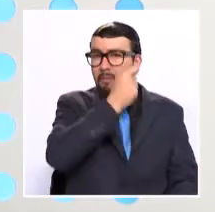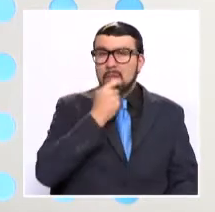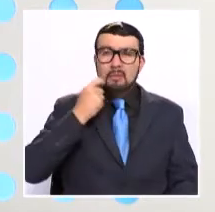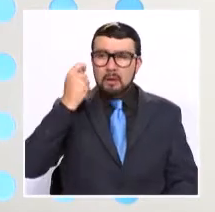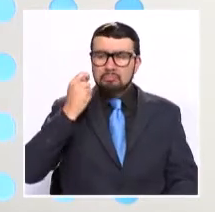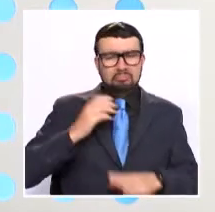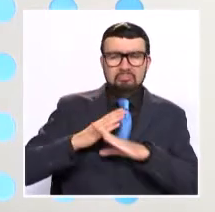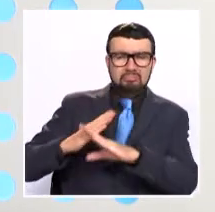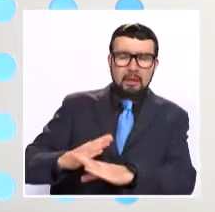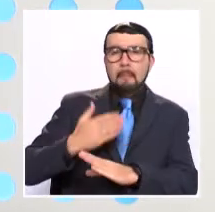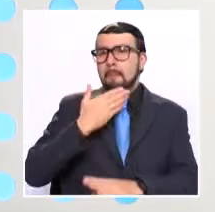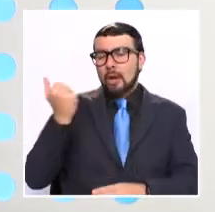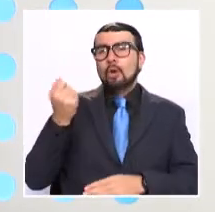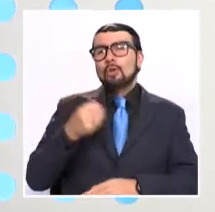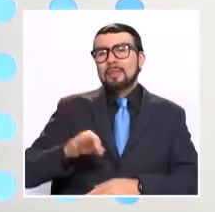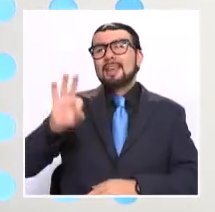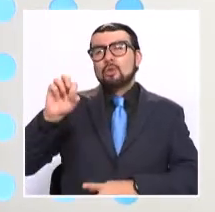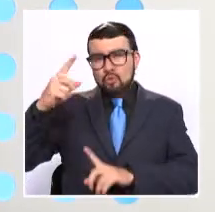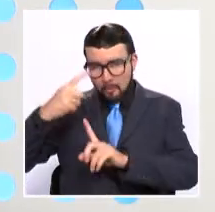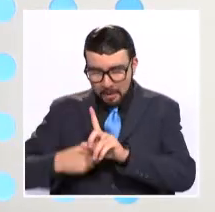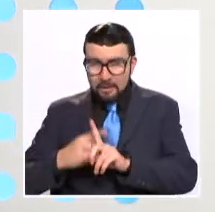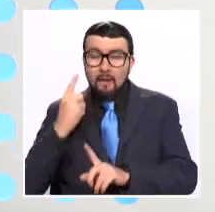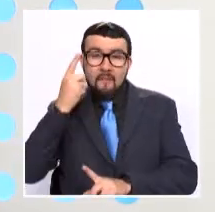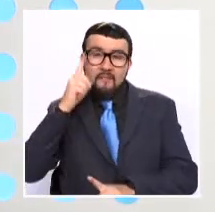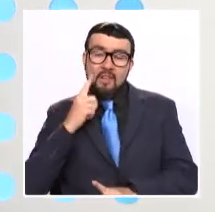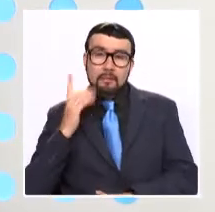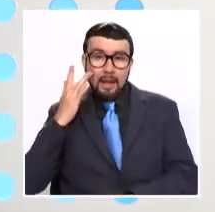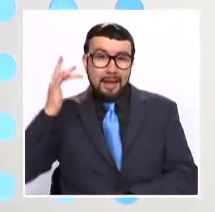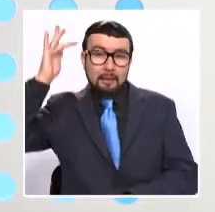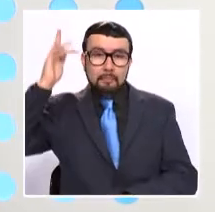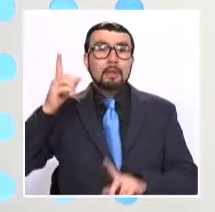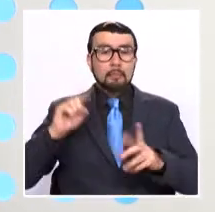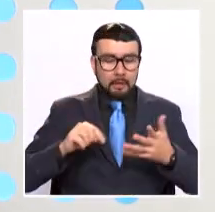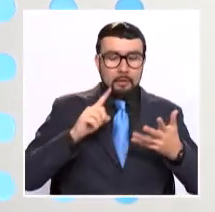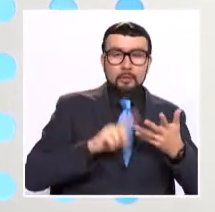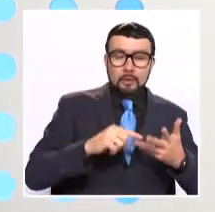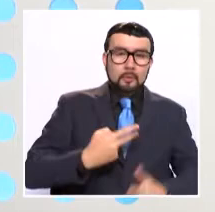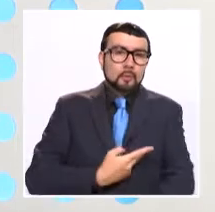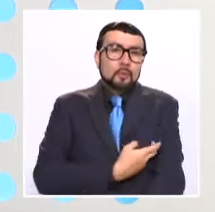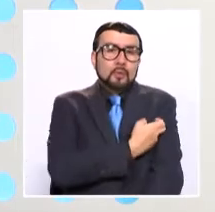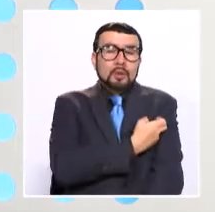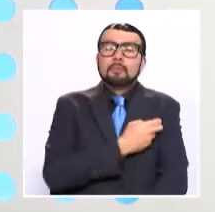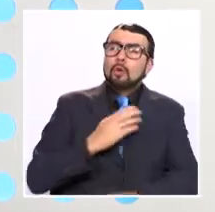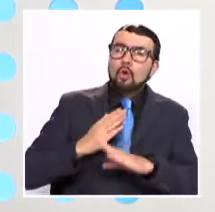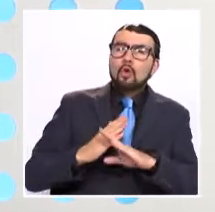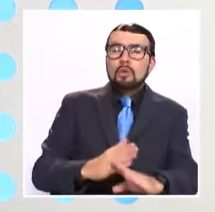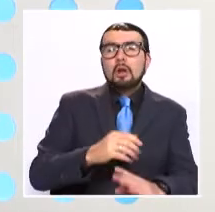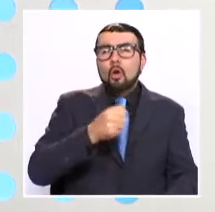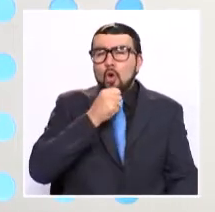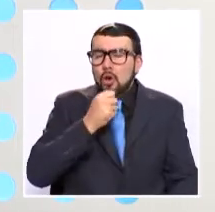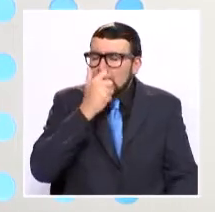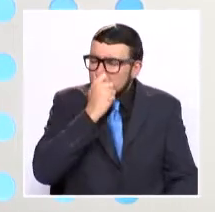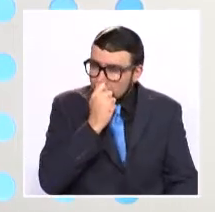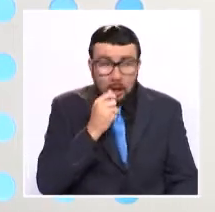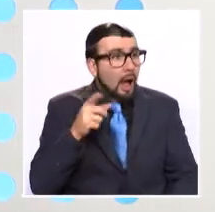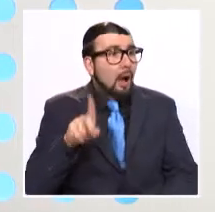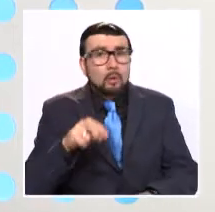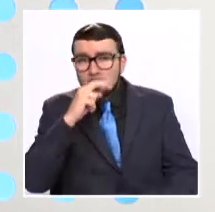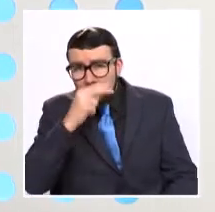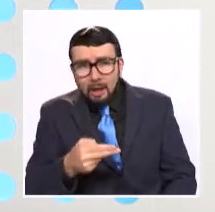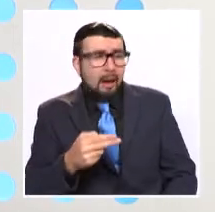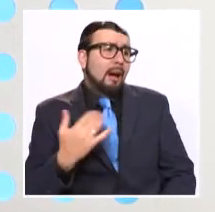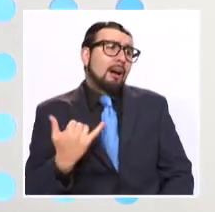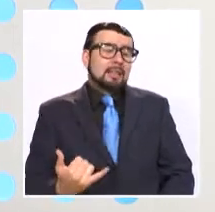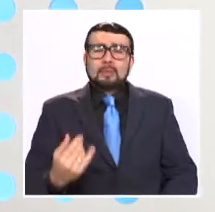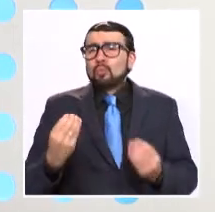a los 18 meses. Y también estaría la vacuna contra la influenza. Entonces es un número que a los papás dice al año son muchos chuzones, pero